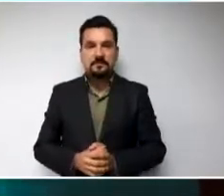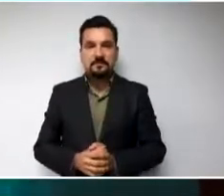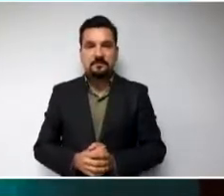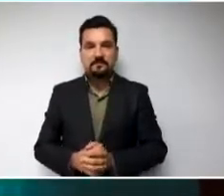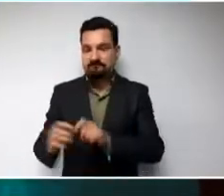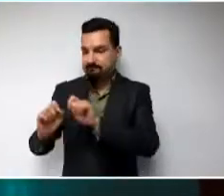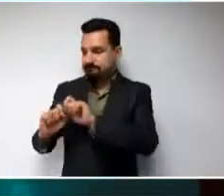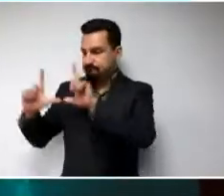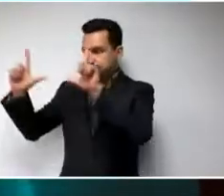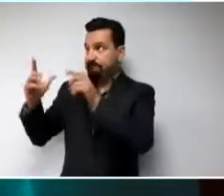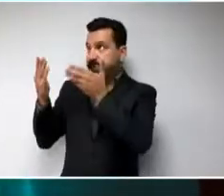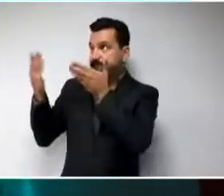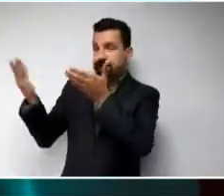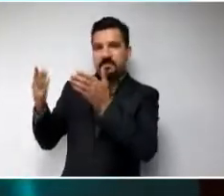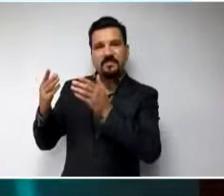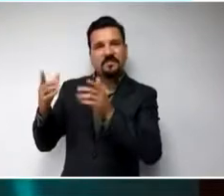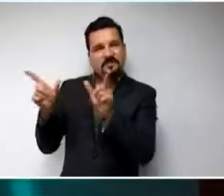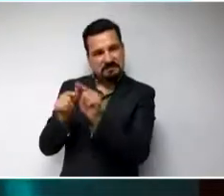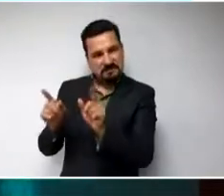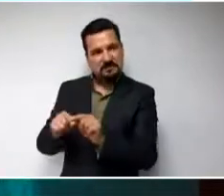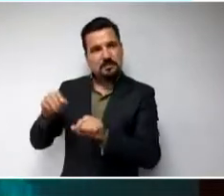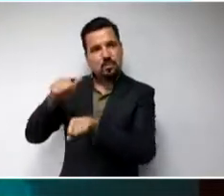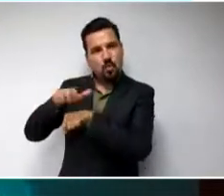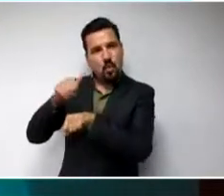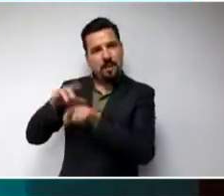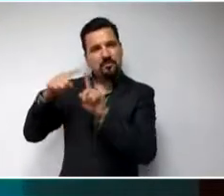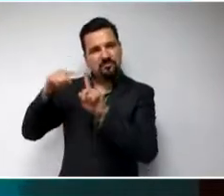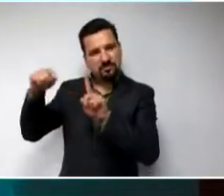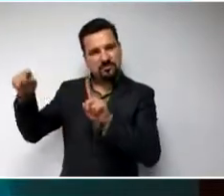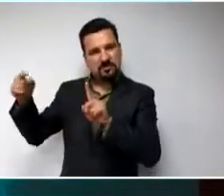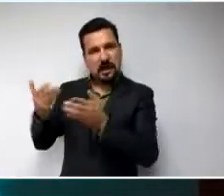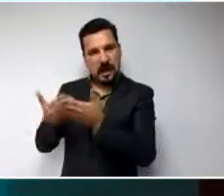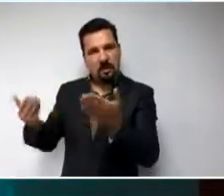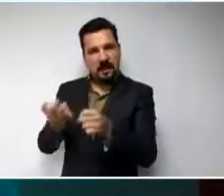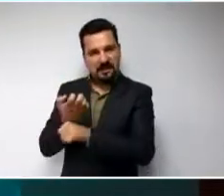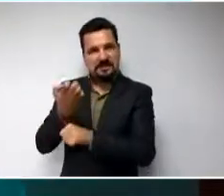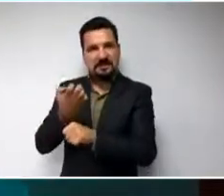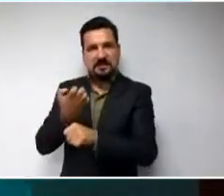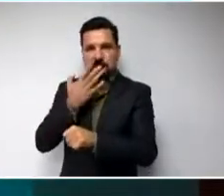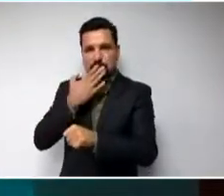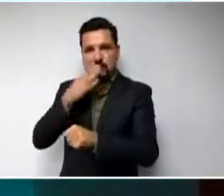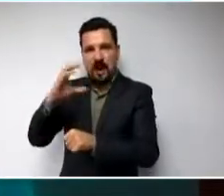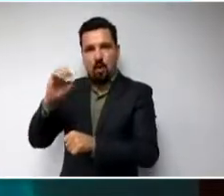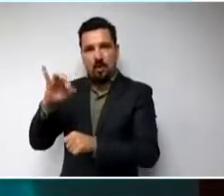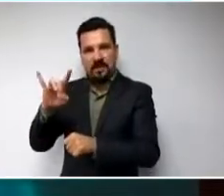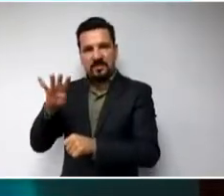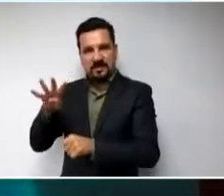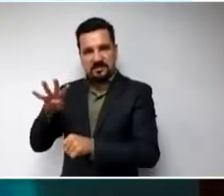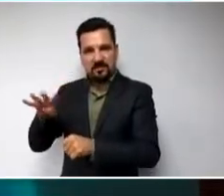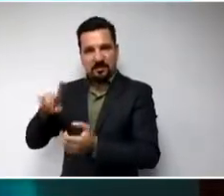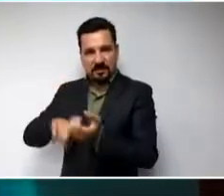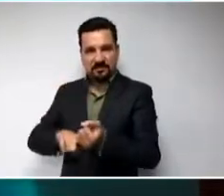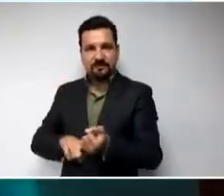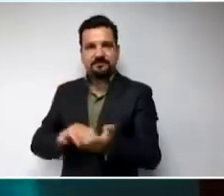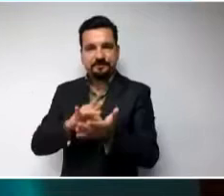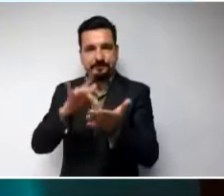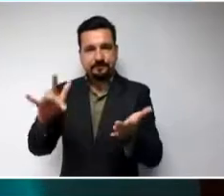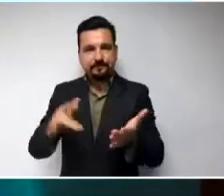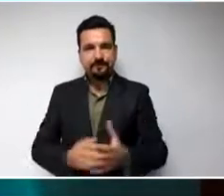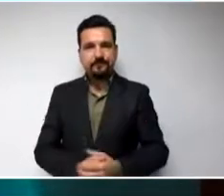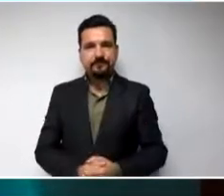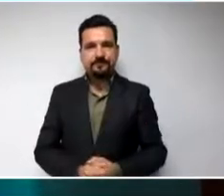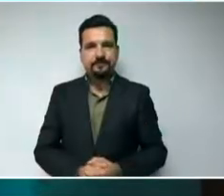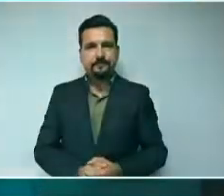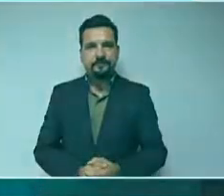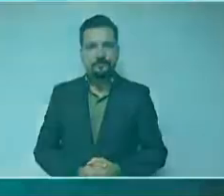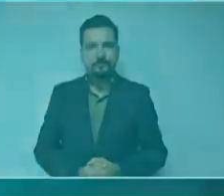les dejo el resumen numérico de la situación actual del cob y 19 son ahora muchas gracias